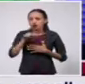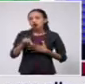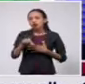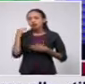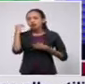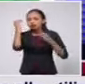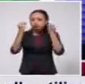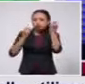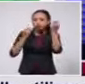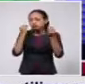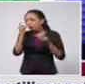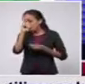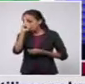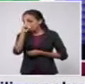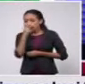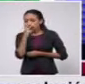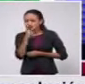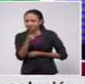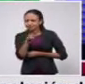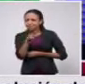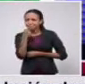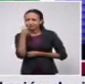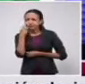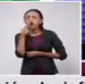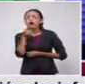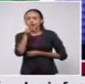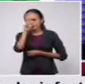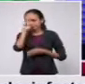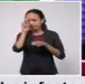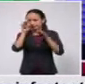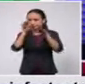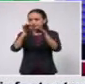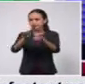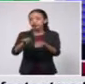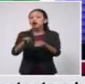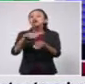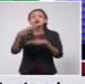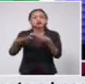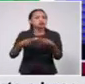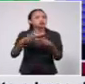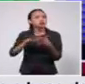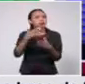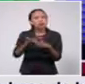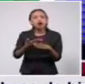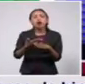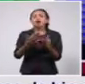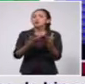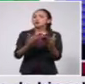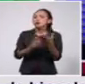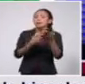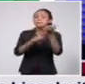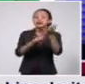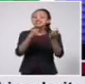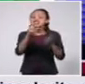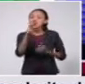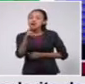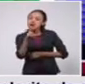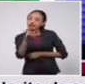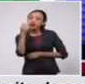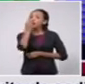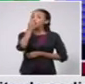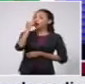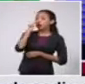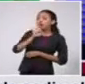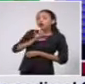médico de asistencia, se ingresó, se realizó PCR y resultó positivo y